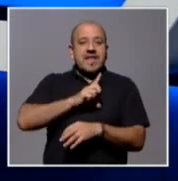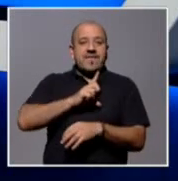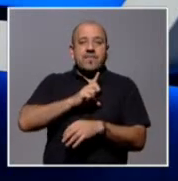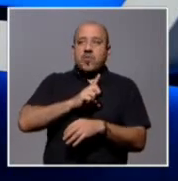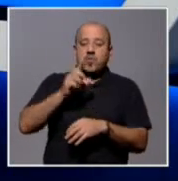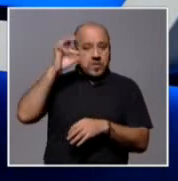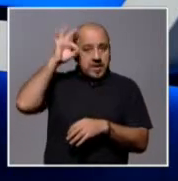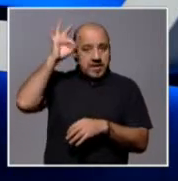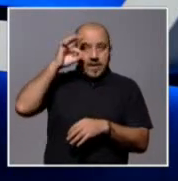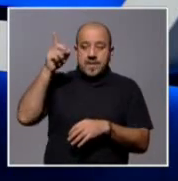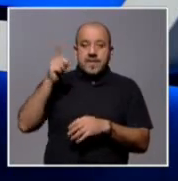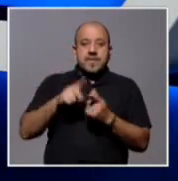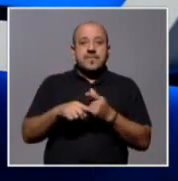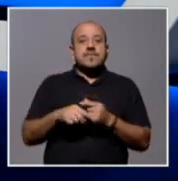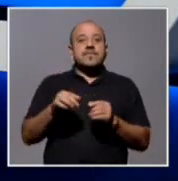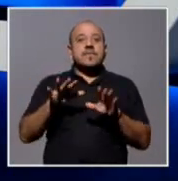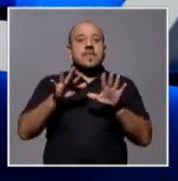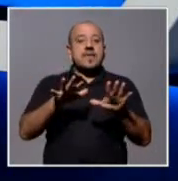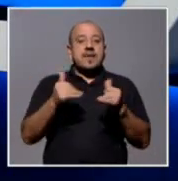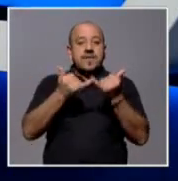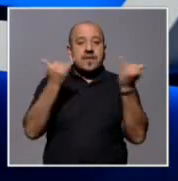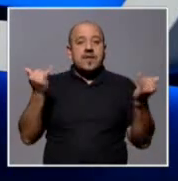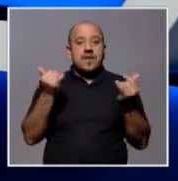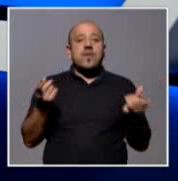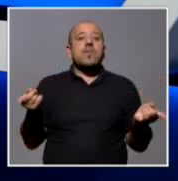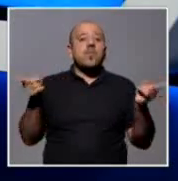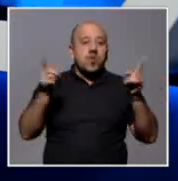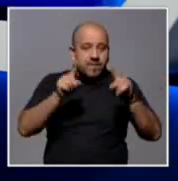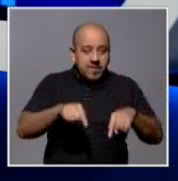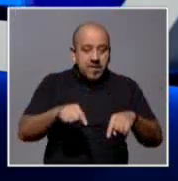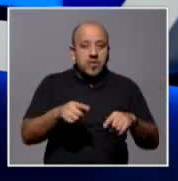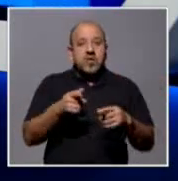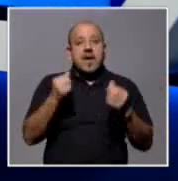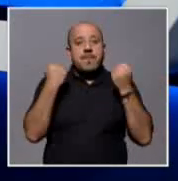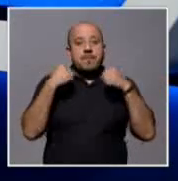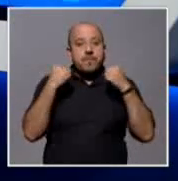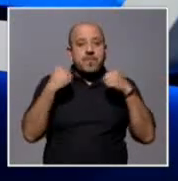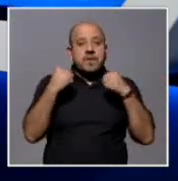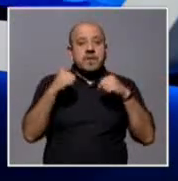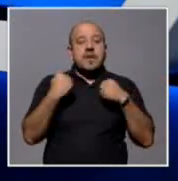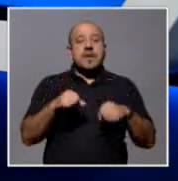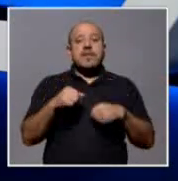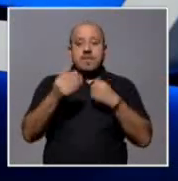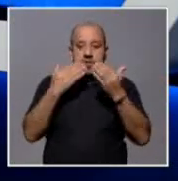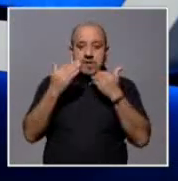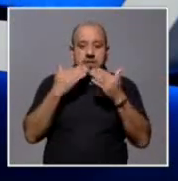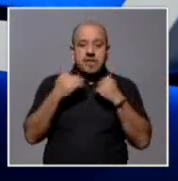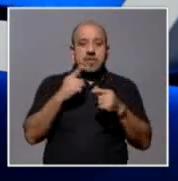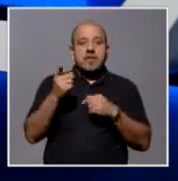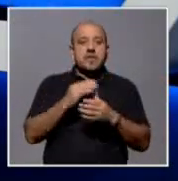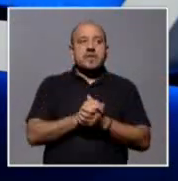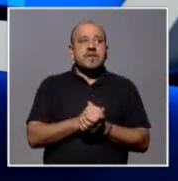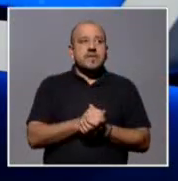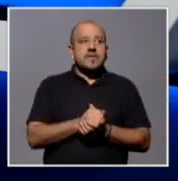Inglaterra. Hace 10 días se reanudaron los entrenamientos en esta academia, o sea que vamos a hablar sobre eso con Nico. Muy